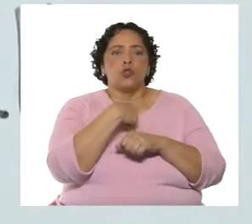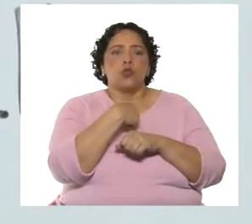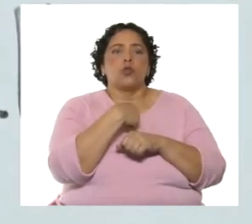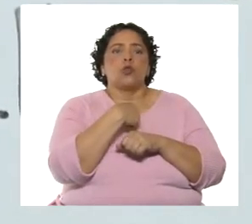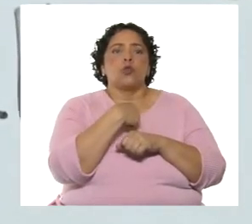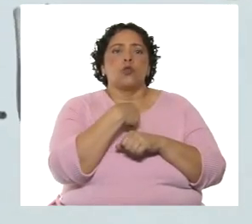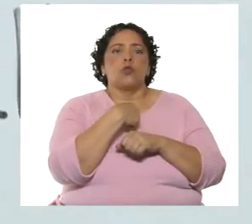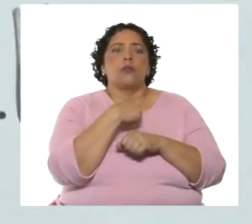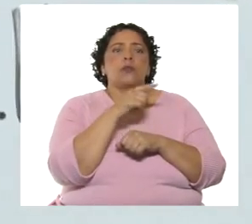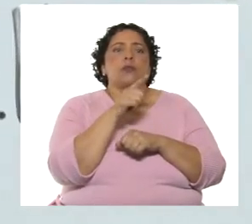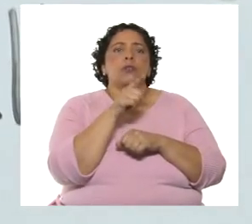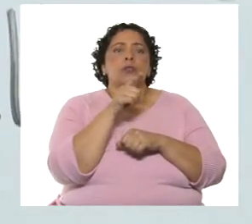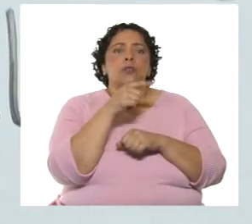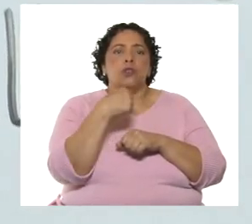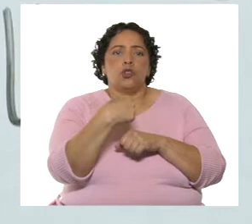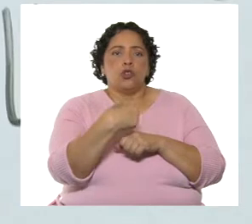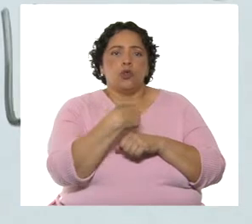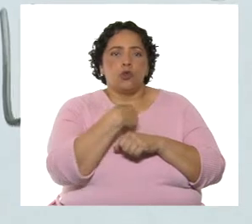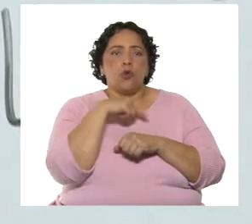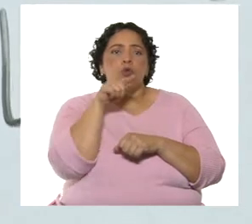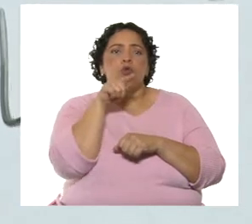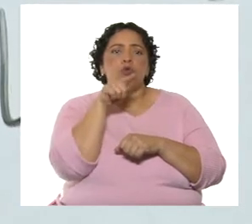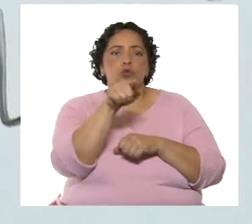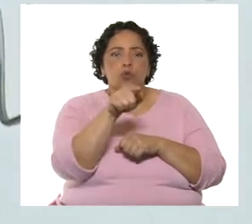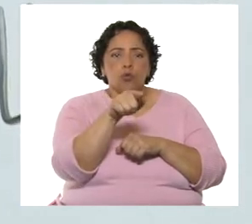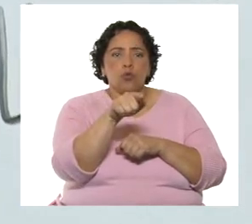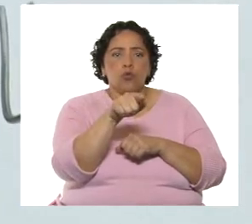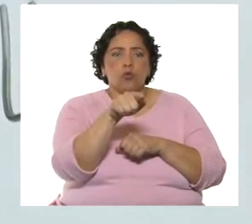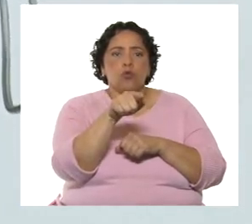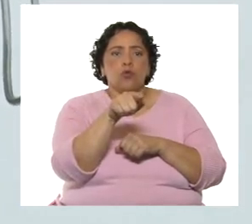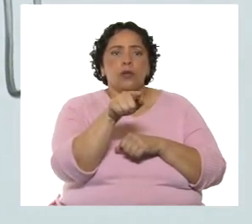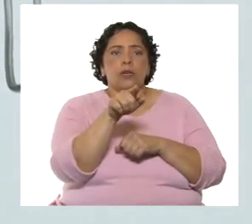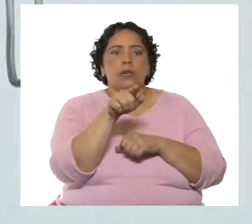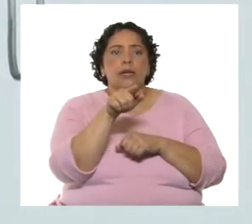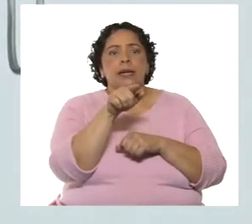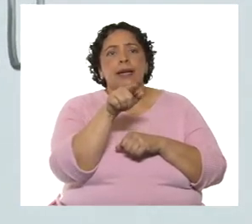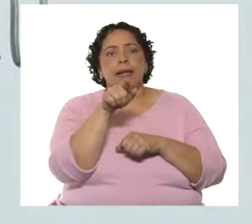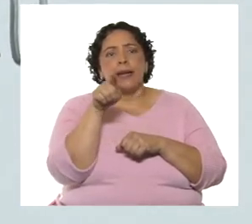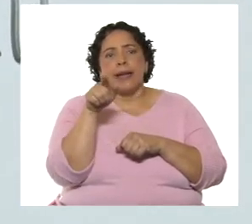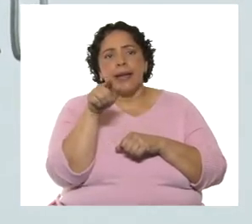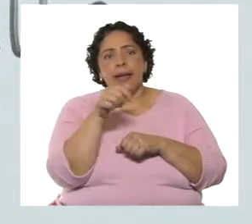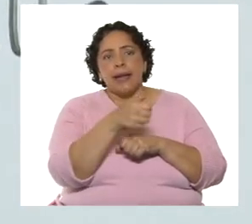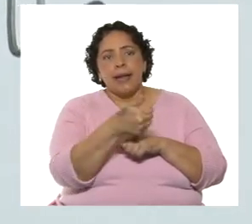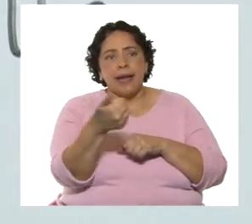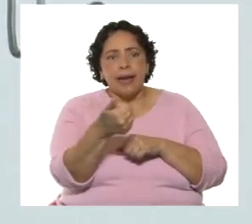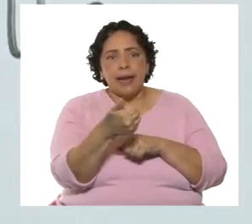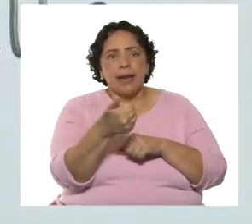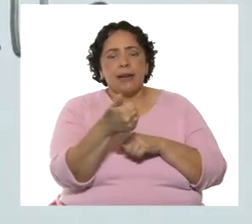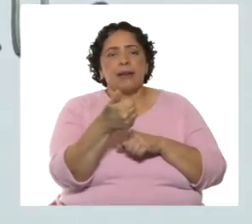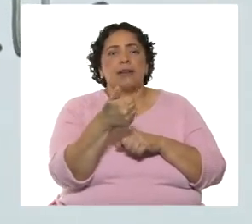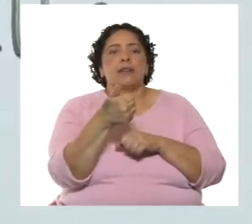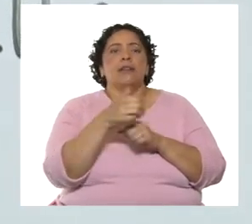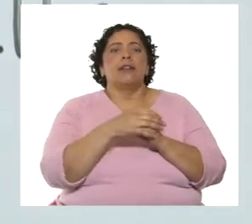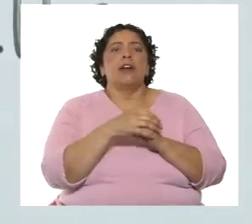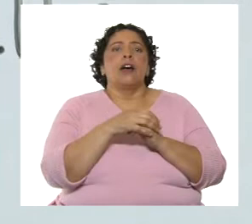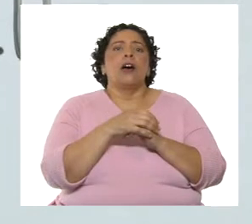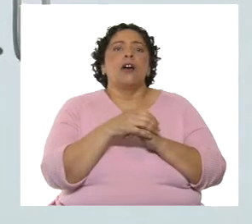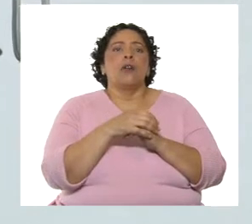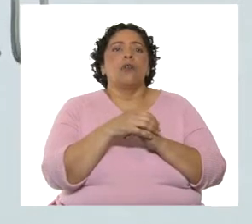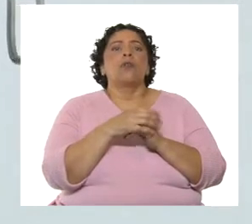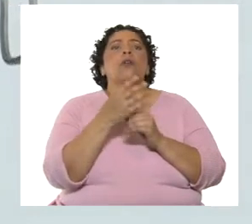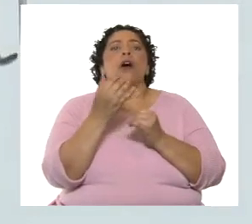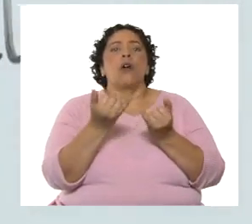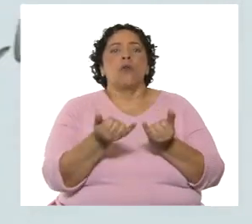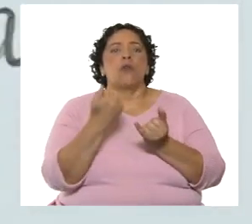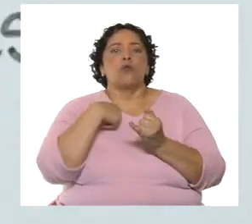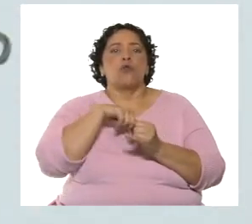En este caso está yo, tú, él o ella, en singular. Tenemos en